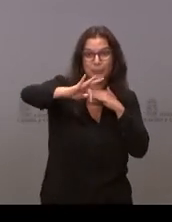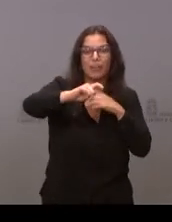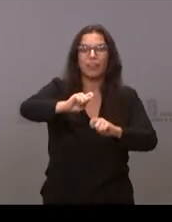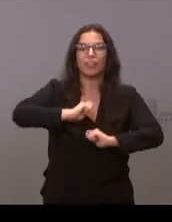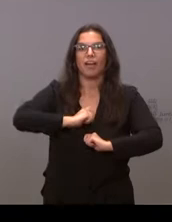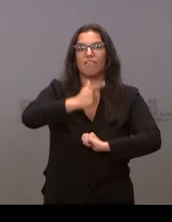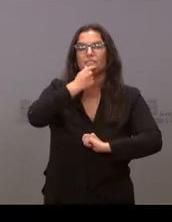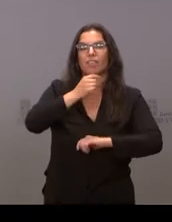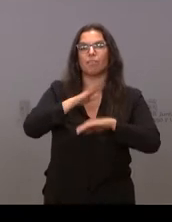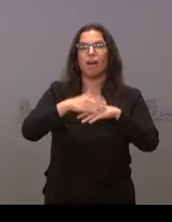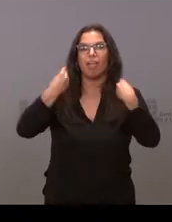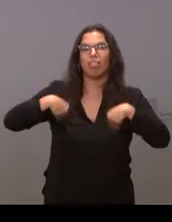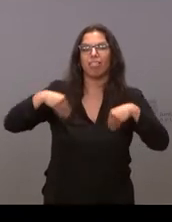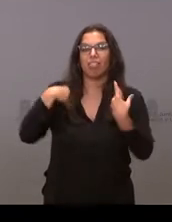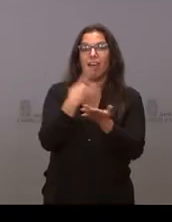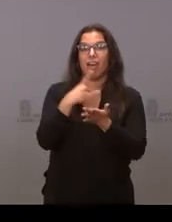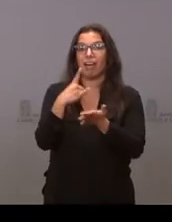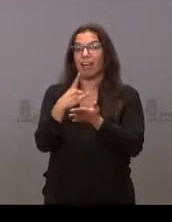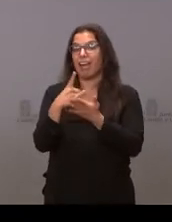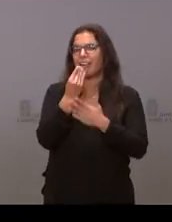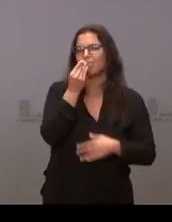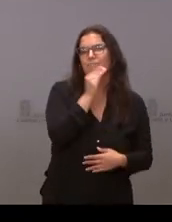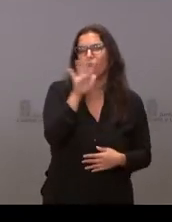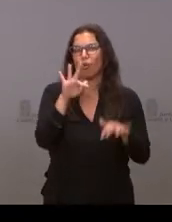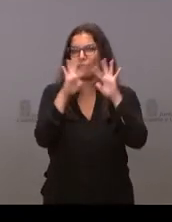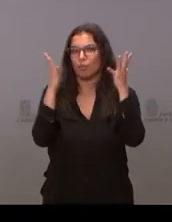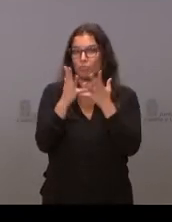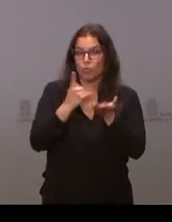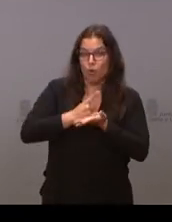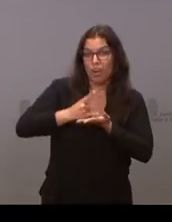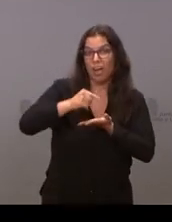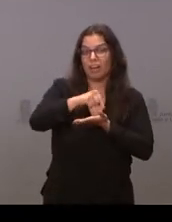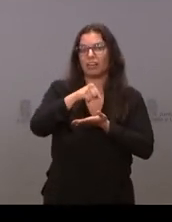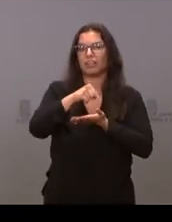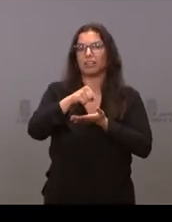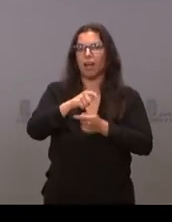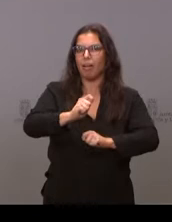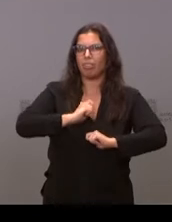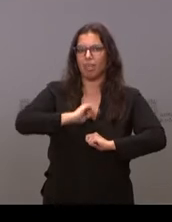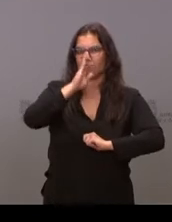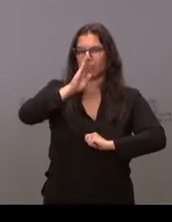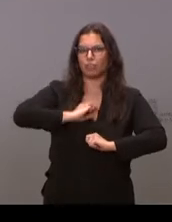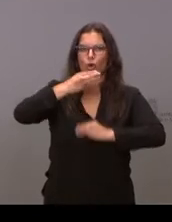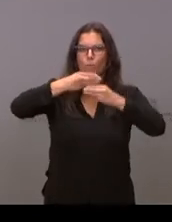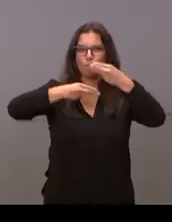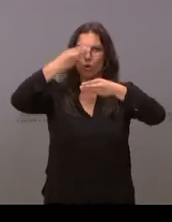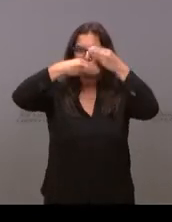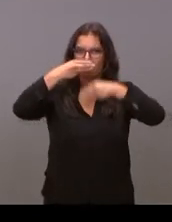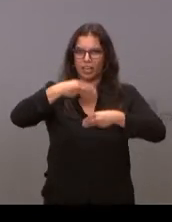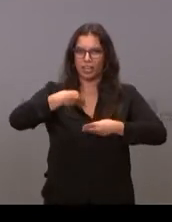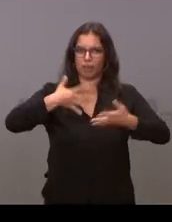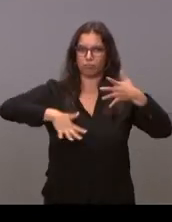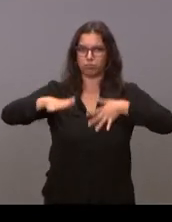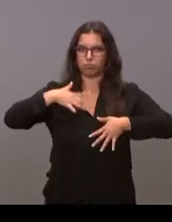de las mejores carnes del mundo. Un producto que es fuente directa de proteínas y al que no solo